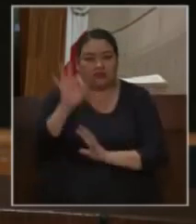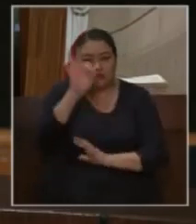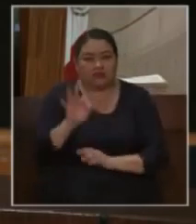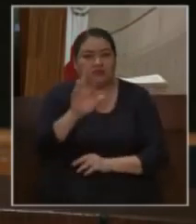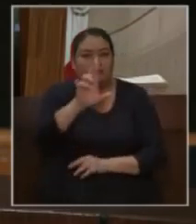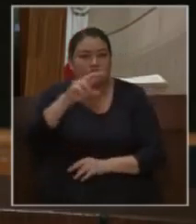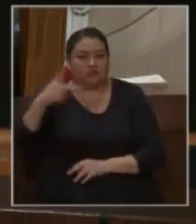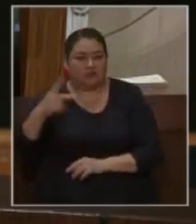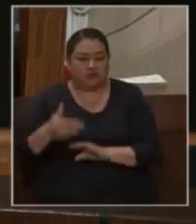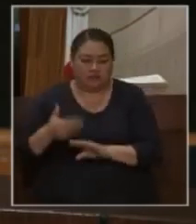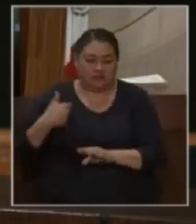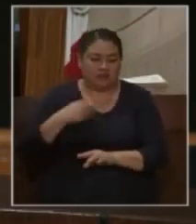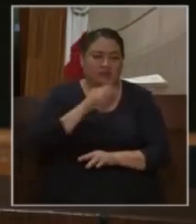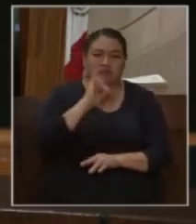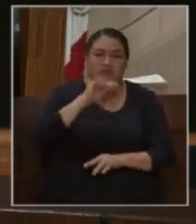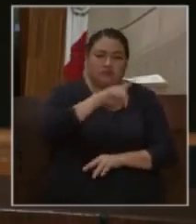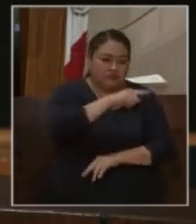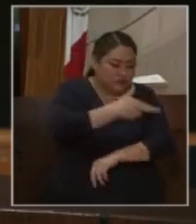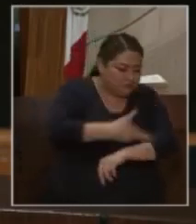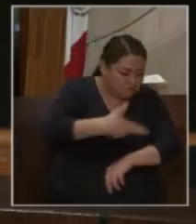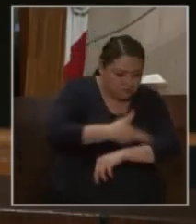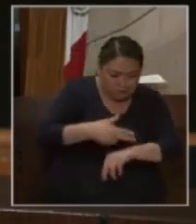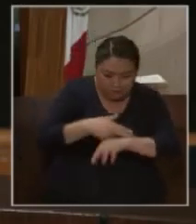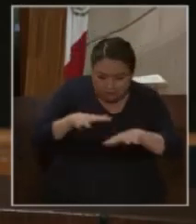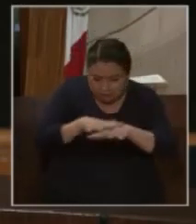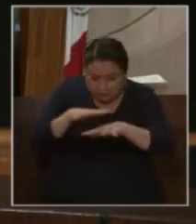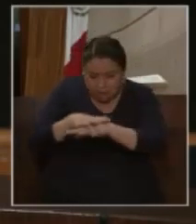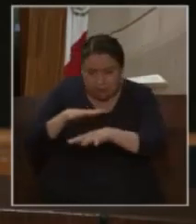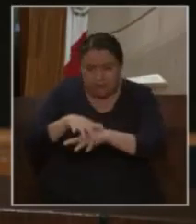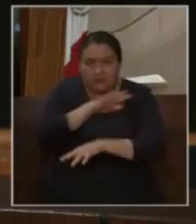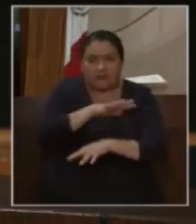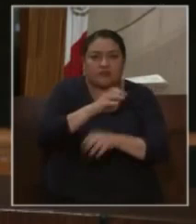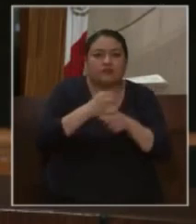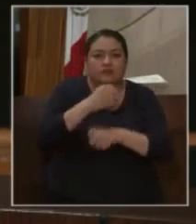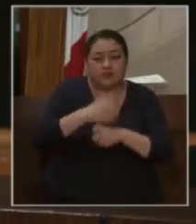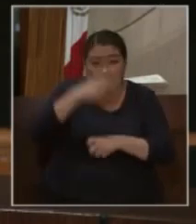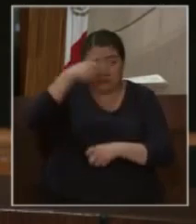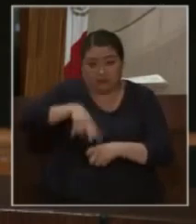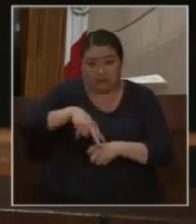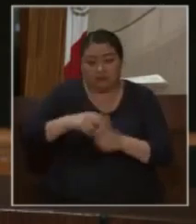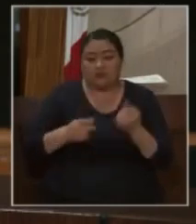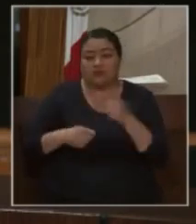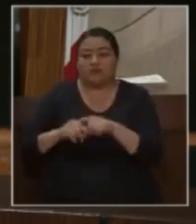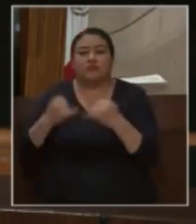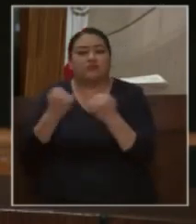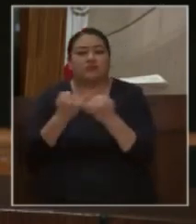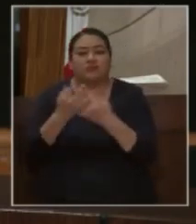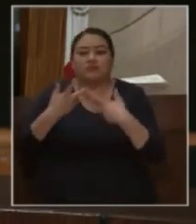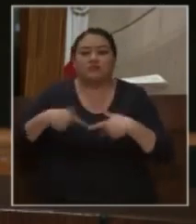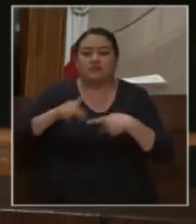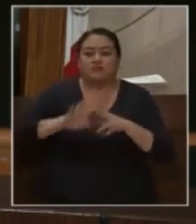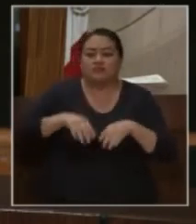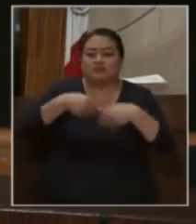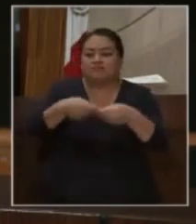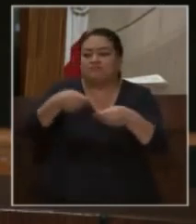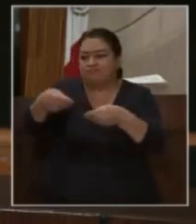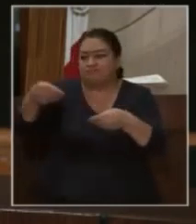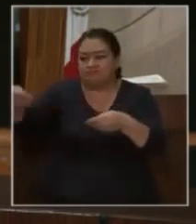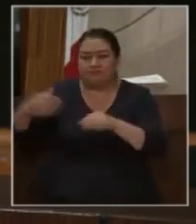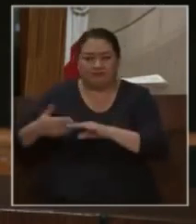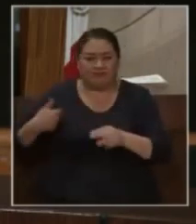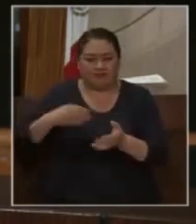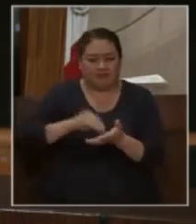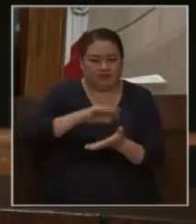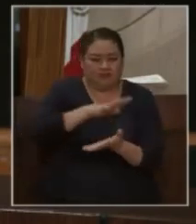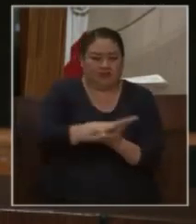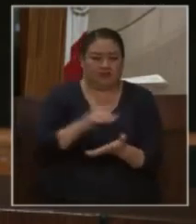proporcional realizada por el Instituto Electoral del Estado de México y la expedición de las constancias respectivas conforme lo indicado